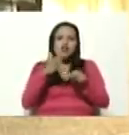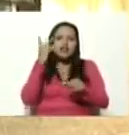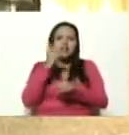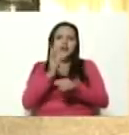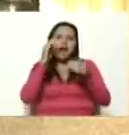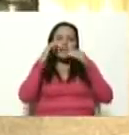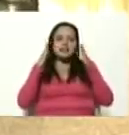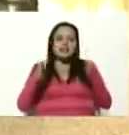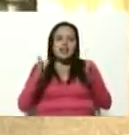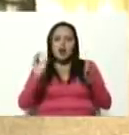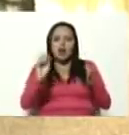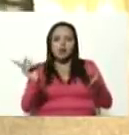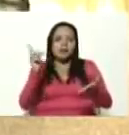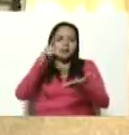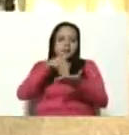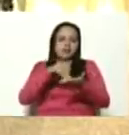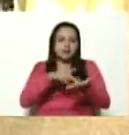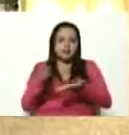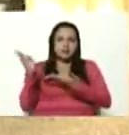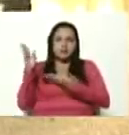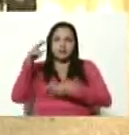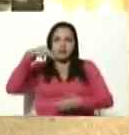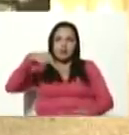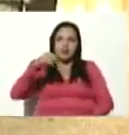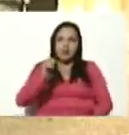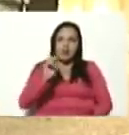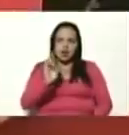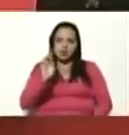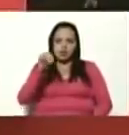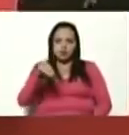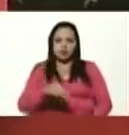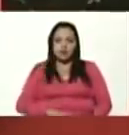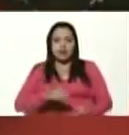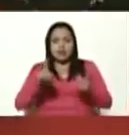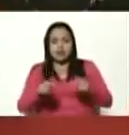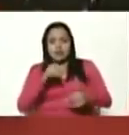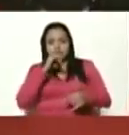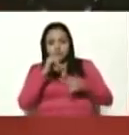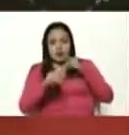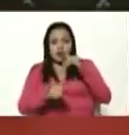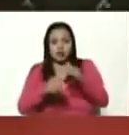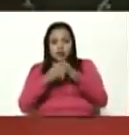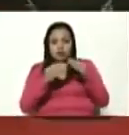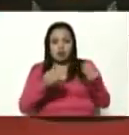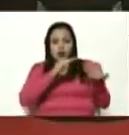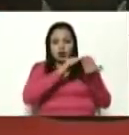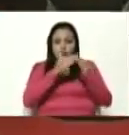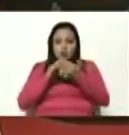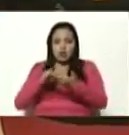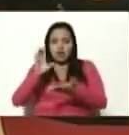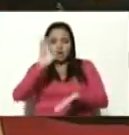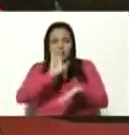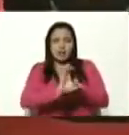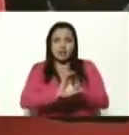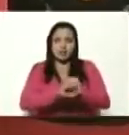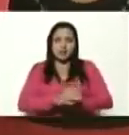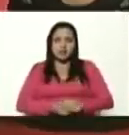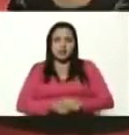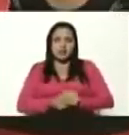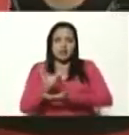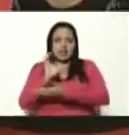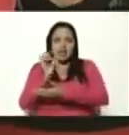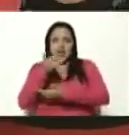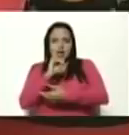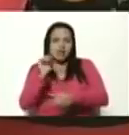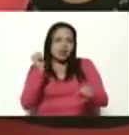debemos intervenir. Adelante, Nahum. Sí, bueno, también informar, presidente, que en todos estos barrios de la ciudad de Caracas nosotros hemos trabajado en